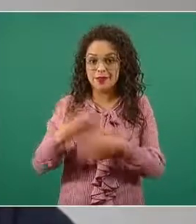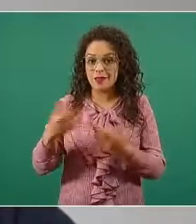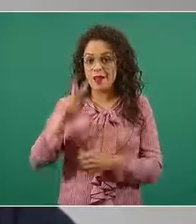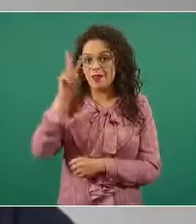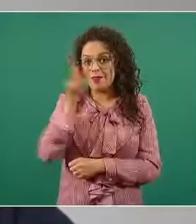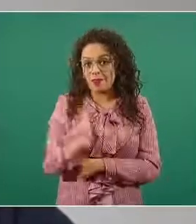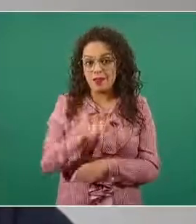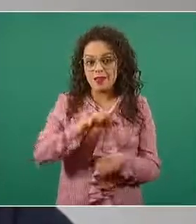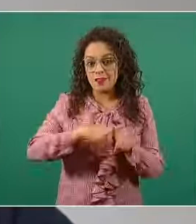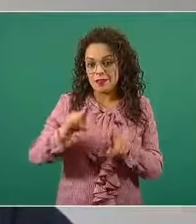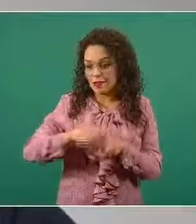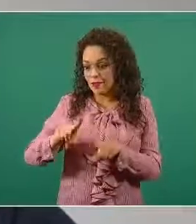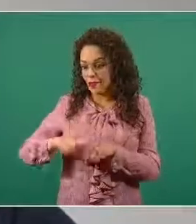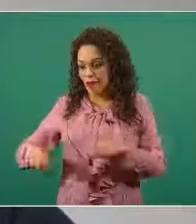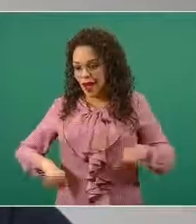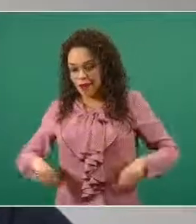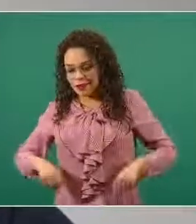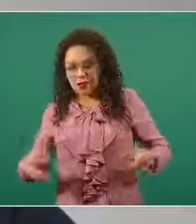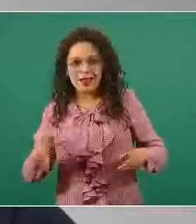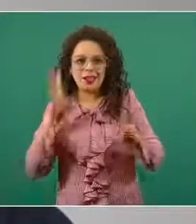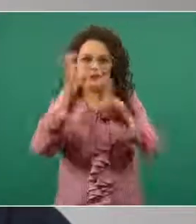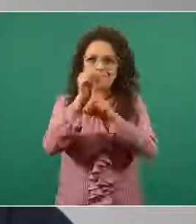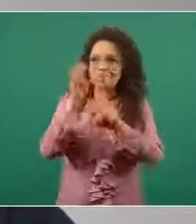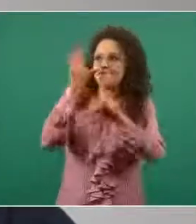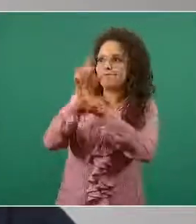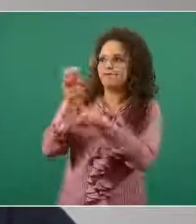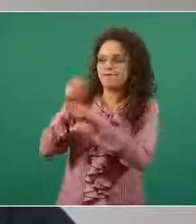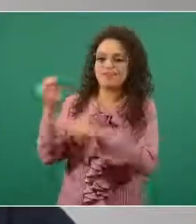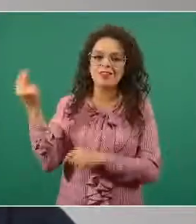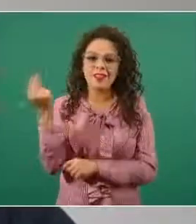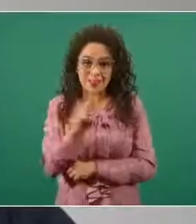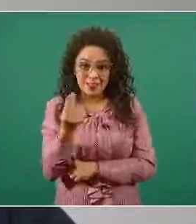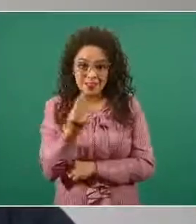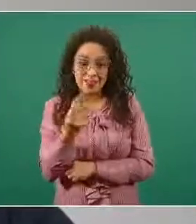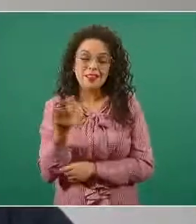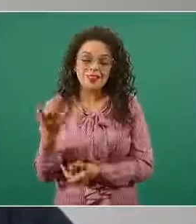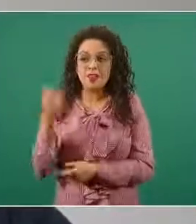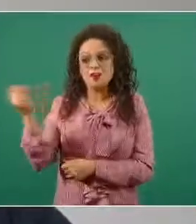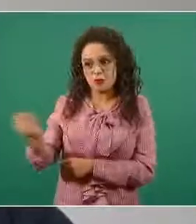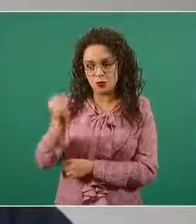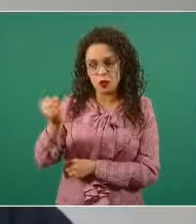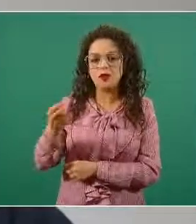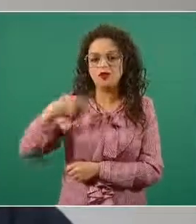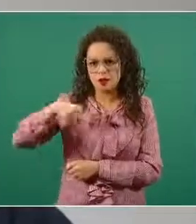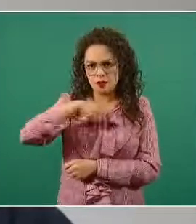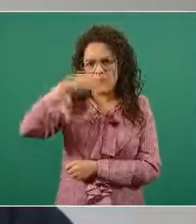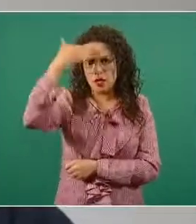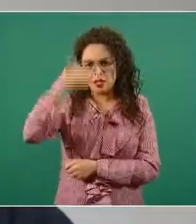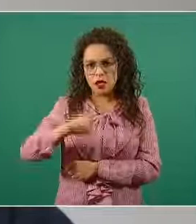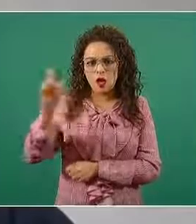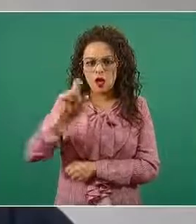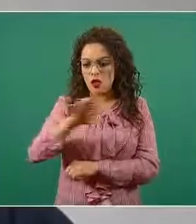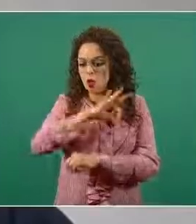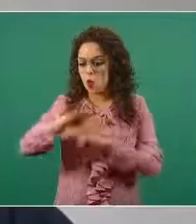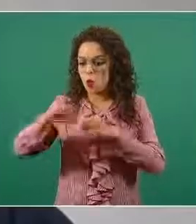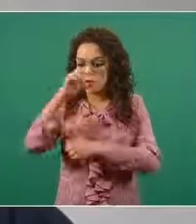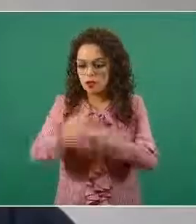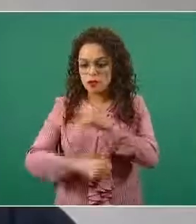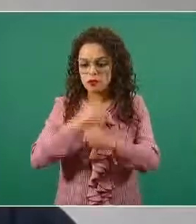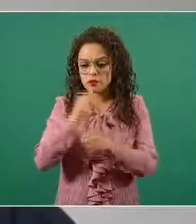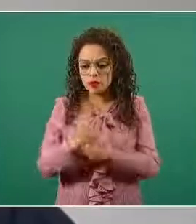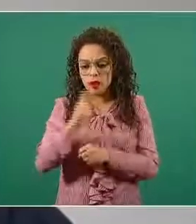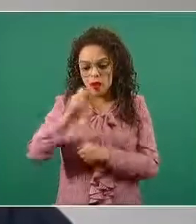esto conlleva. Sabemos que precisamente los alumnos de último año, cuando estamos en los últimos años de la